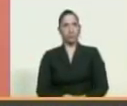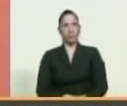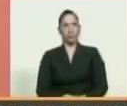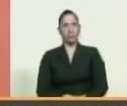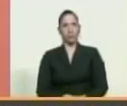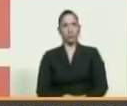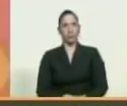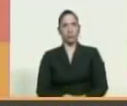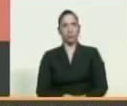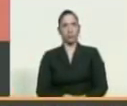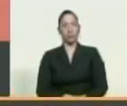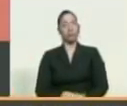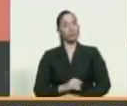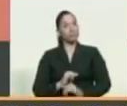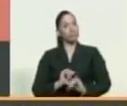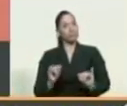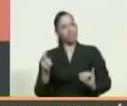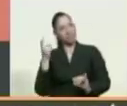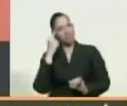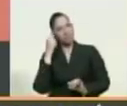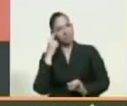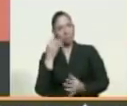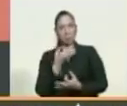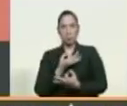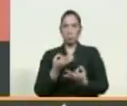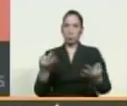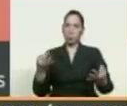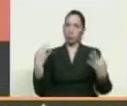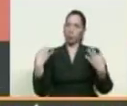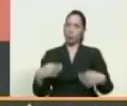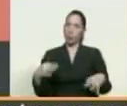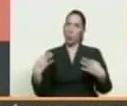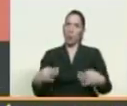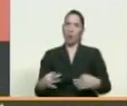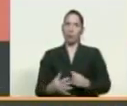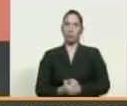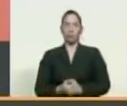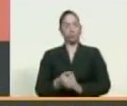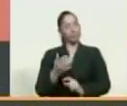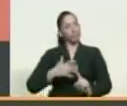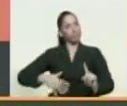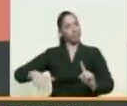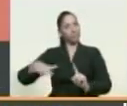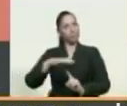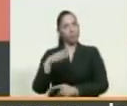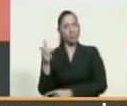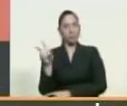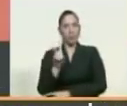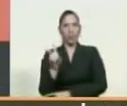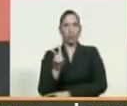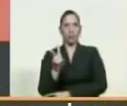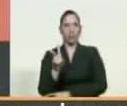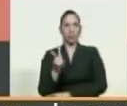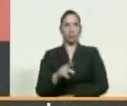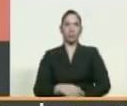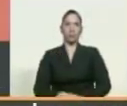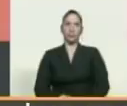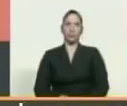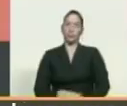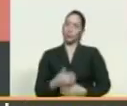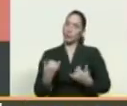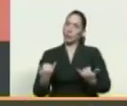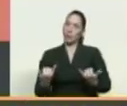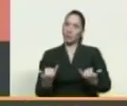Tenemos reporte de absoluta normalidad en todo el territorio nacional en los actuales